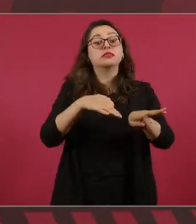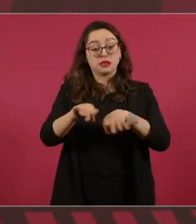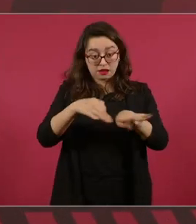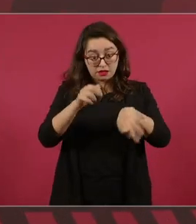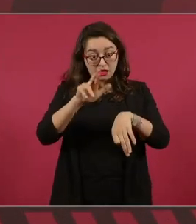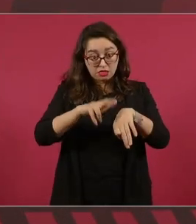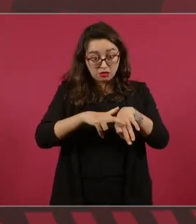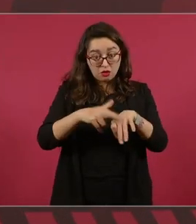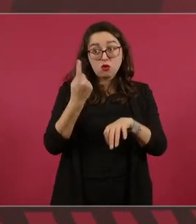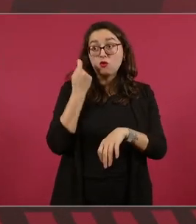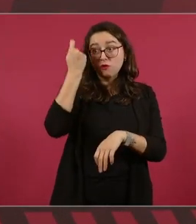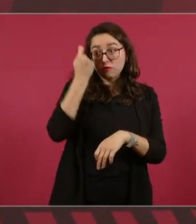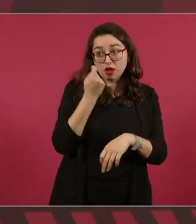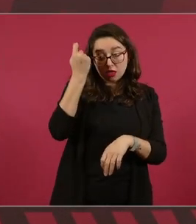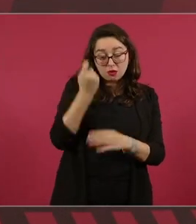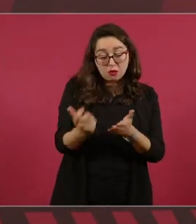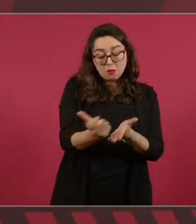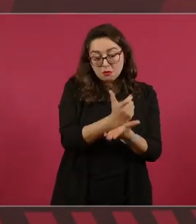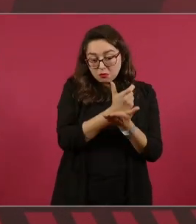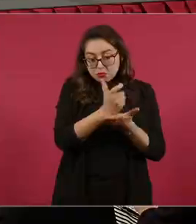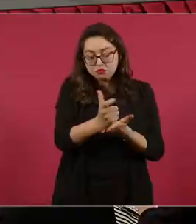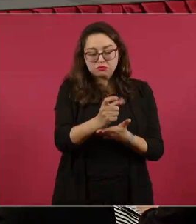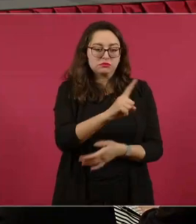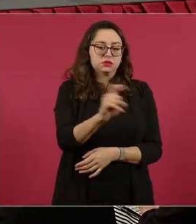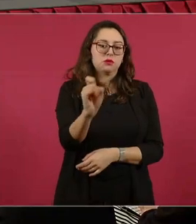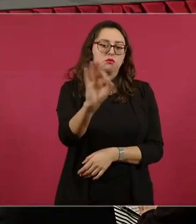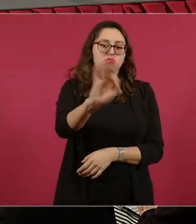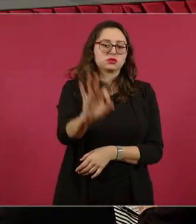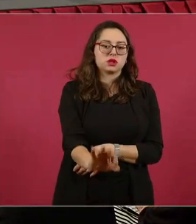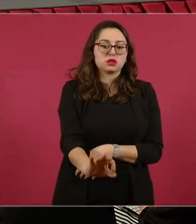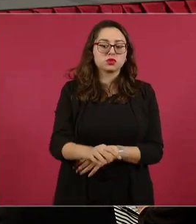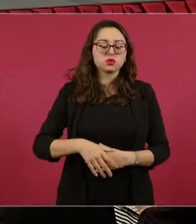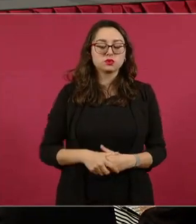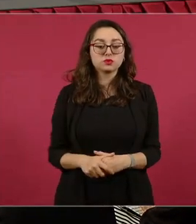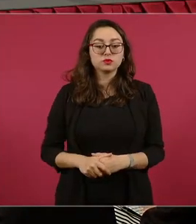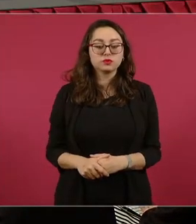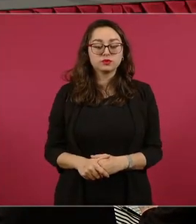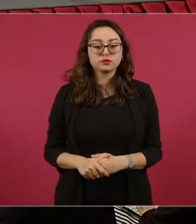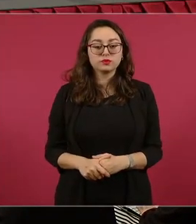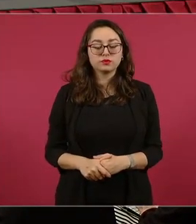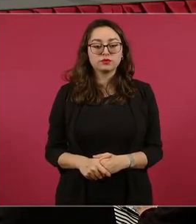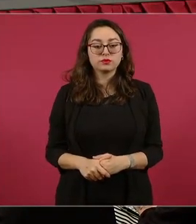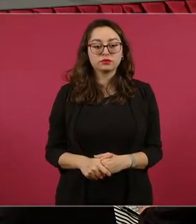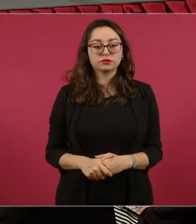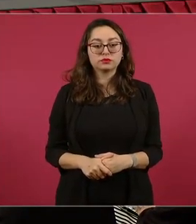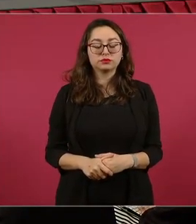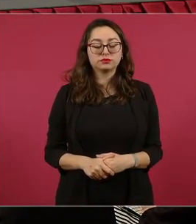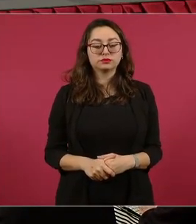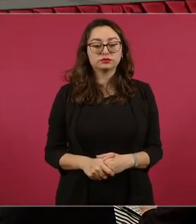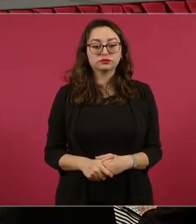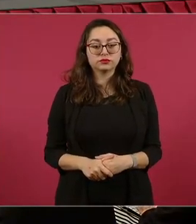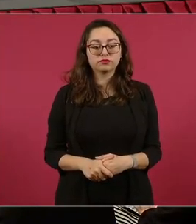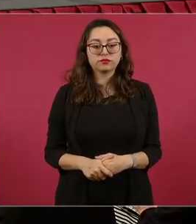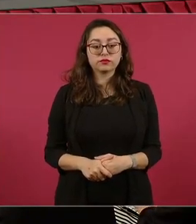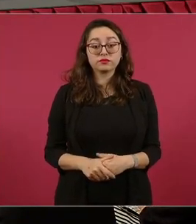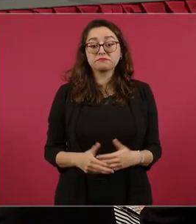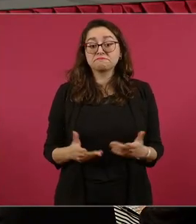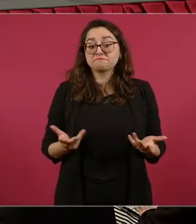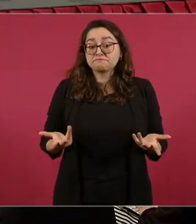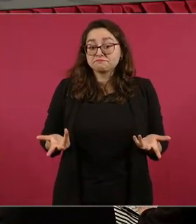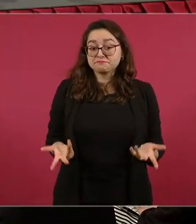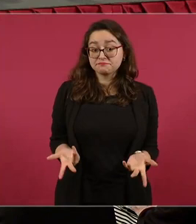más, que reciba completo su sueldo. Bueno, la